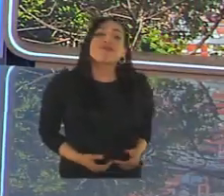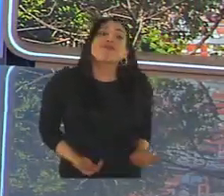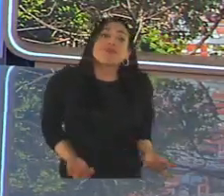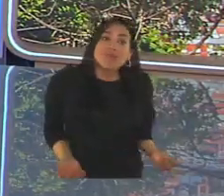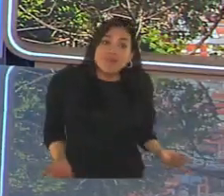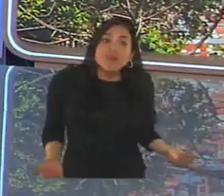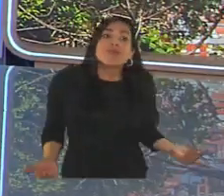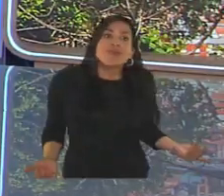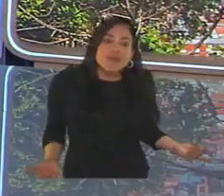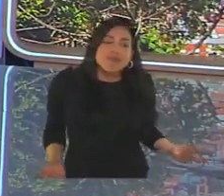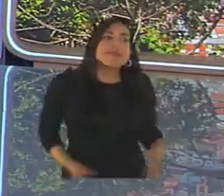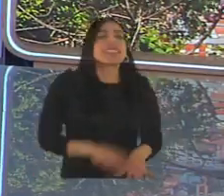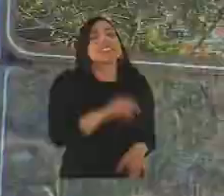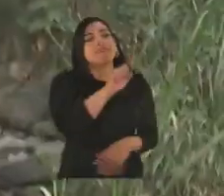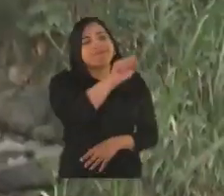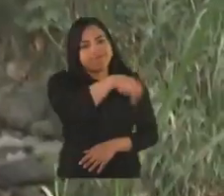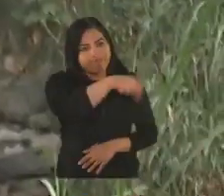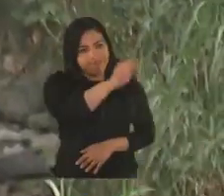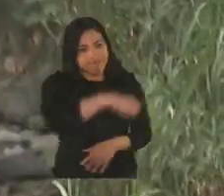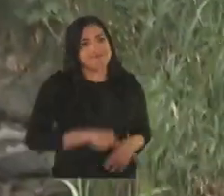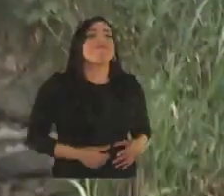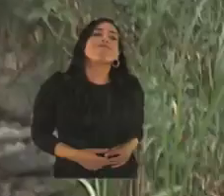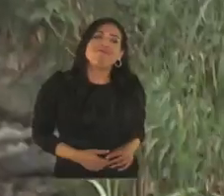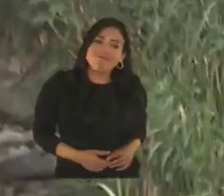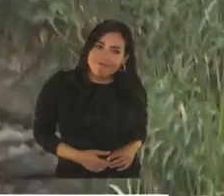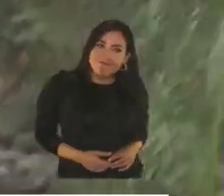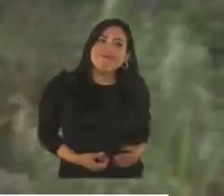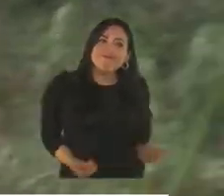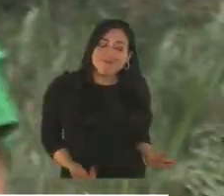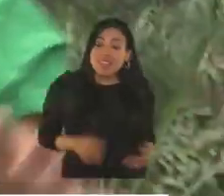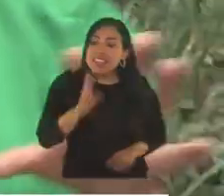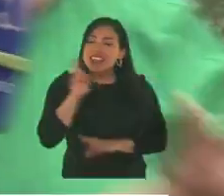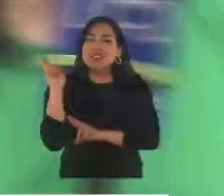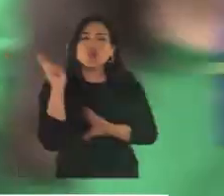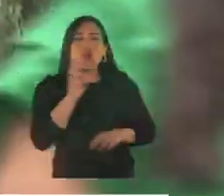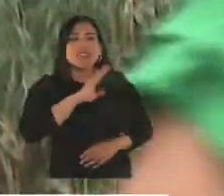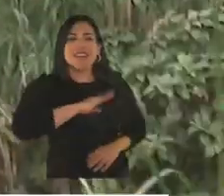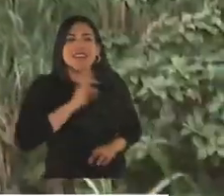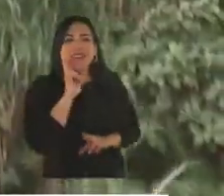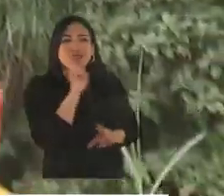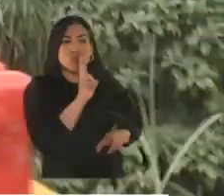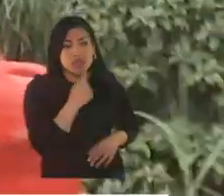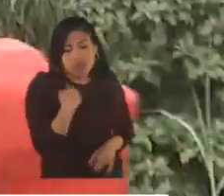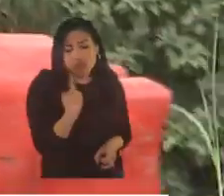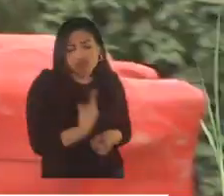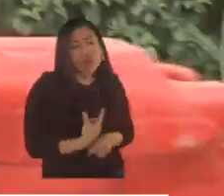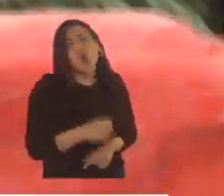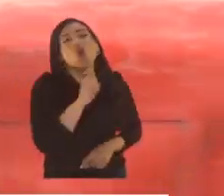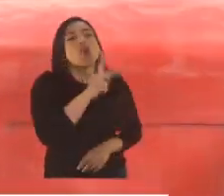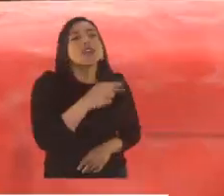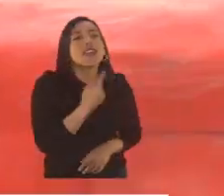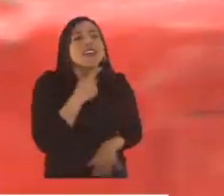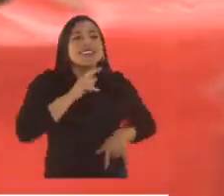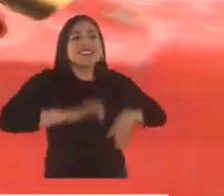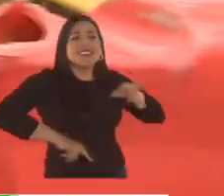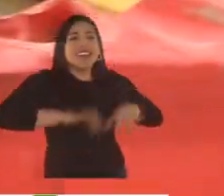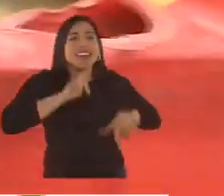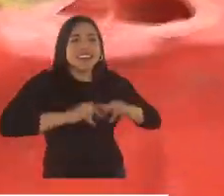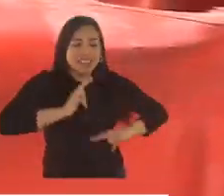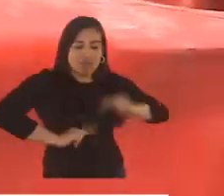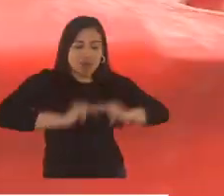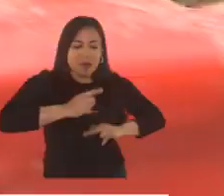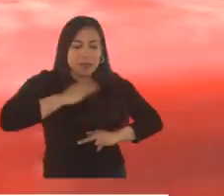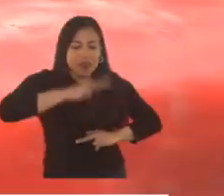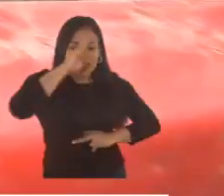Pues mire, Rosy, sí hay una respuesta y tengo que decir que la respuesta ha sido efectiva, porque lo que dijo la Secretaría de Infraestructura